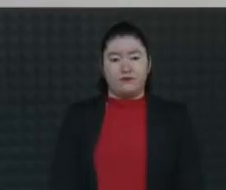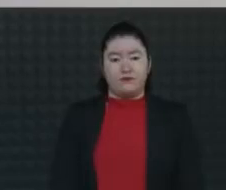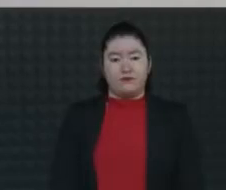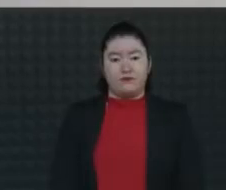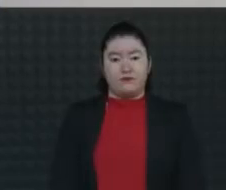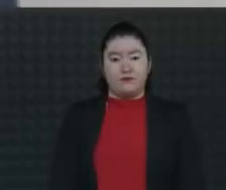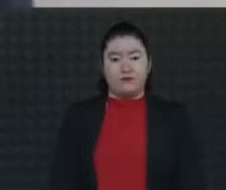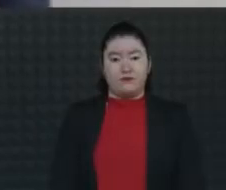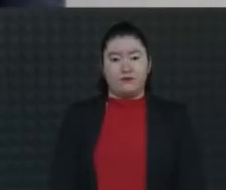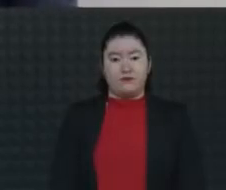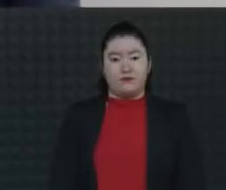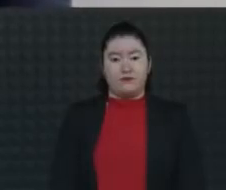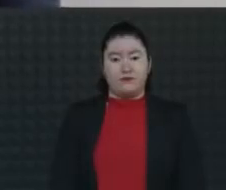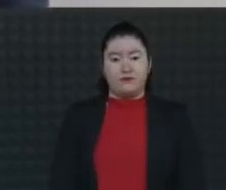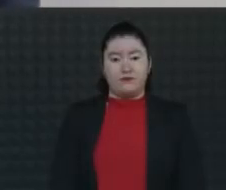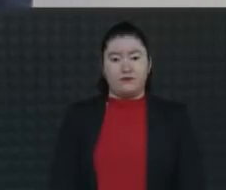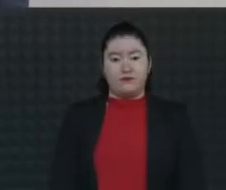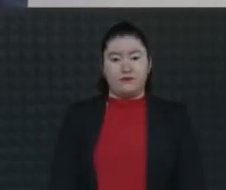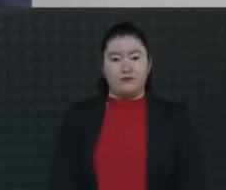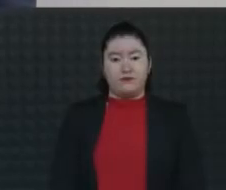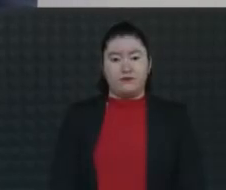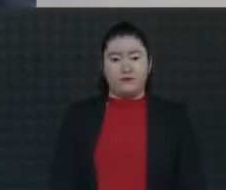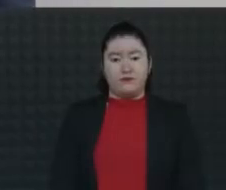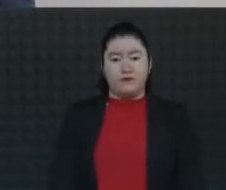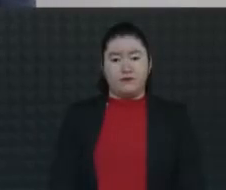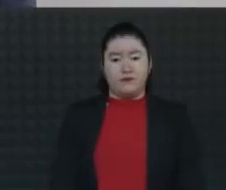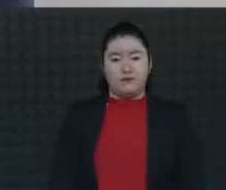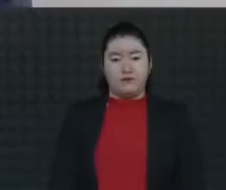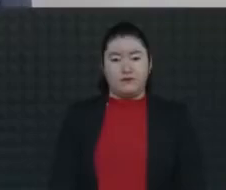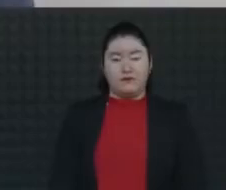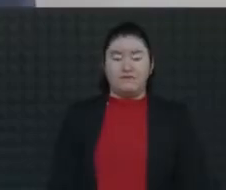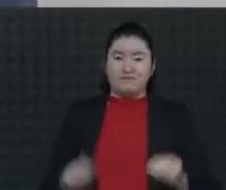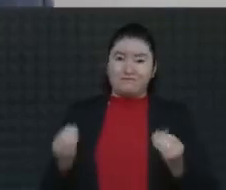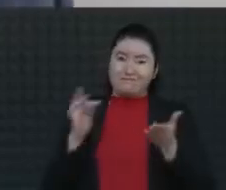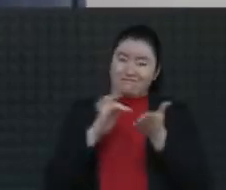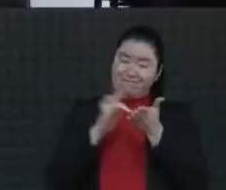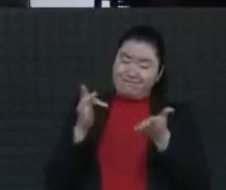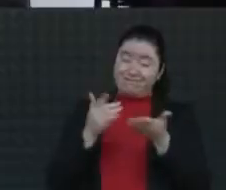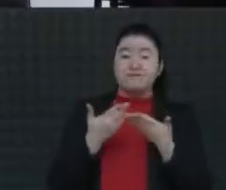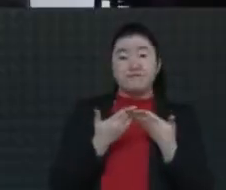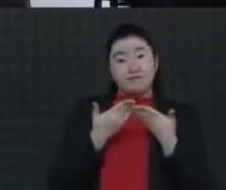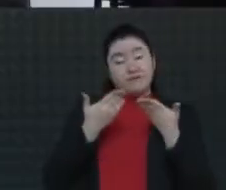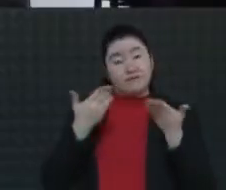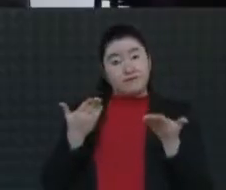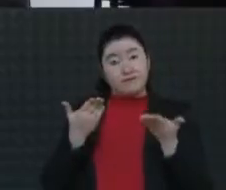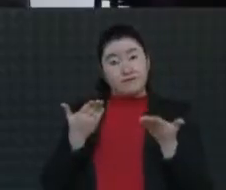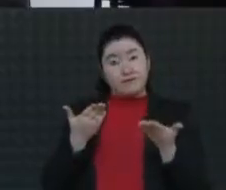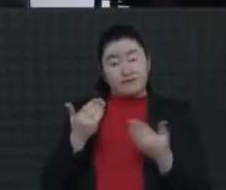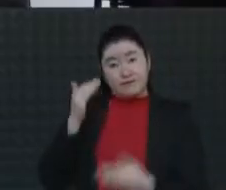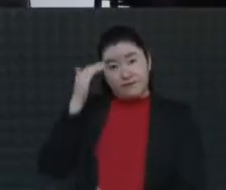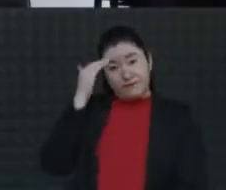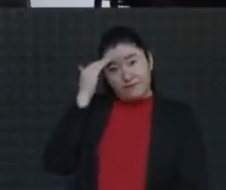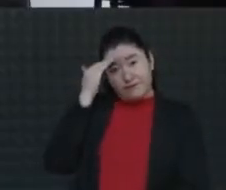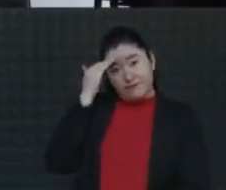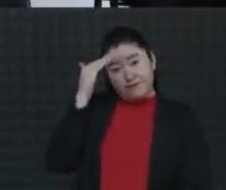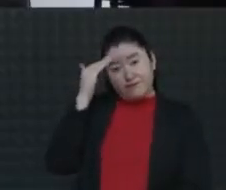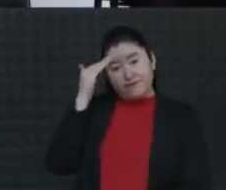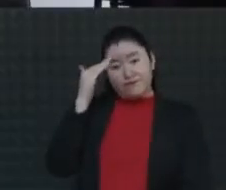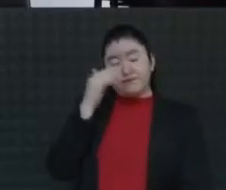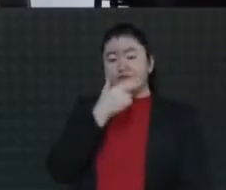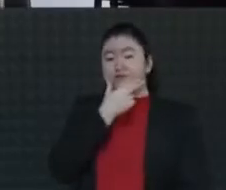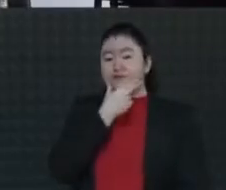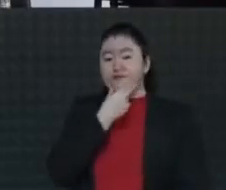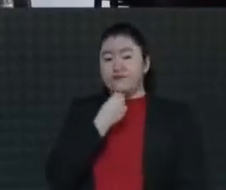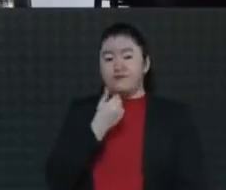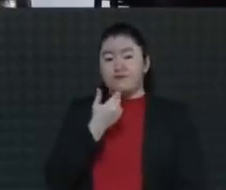Gracias. Muchas gracias. Ahora Invitamos al señor Eckhard Hinrichsen, sea